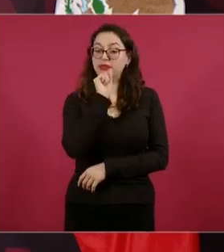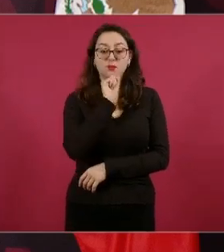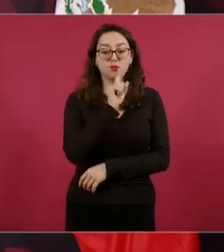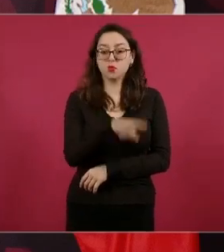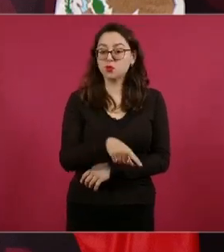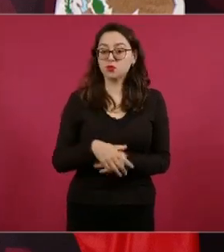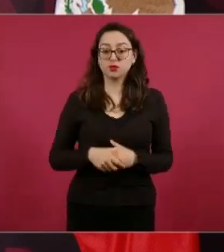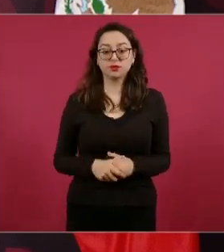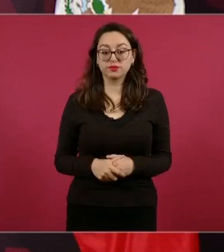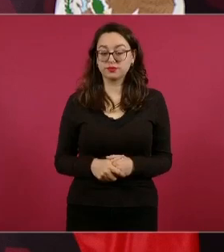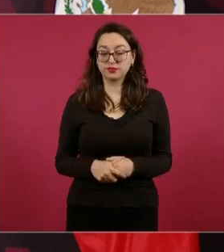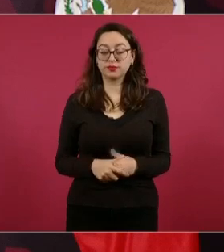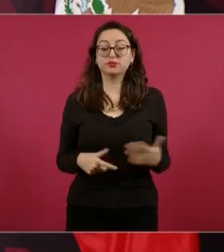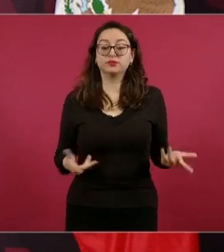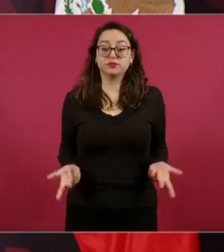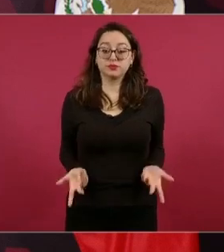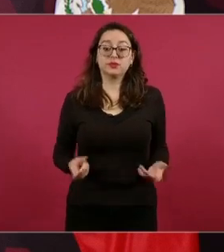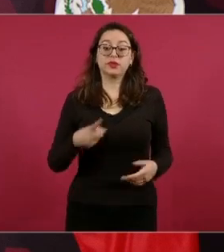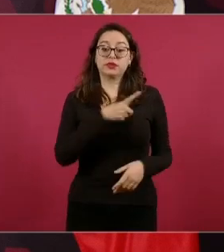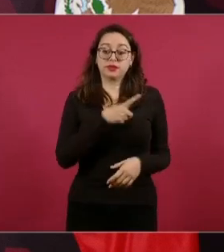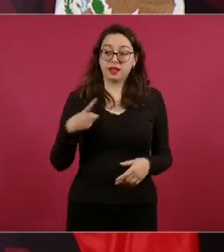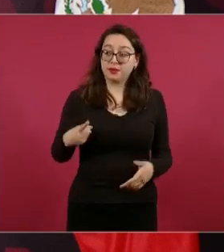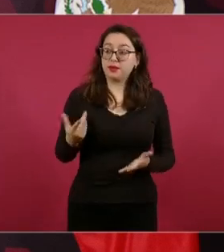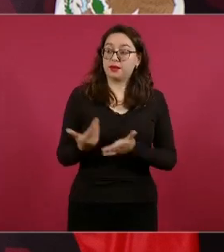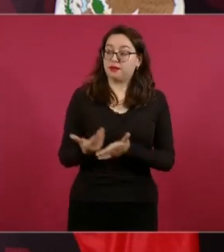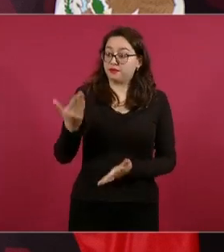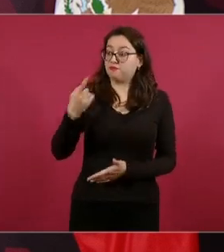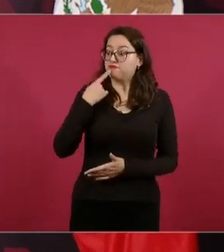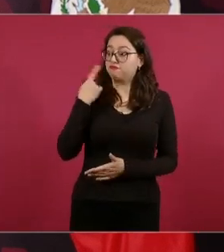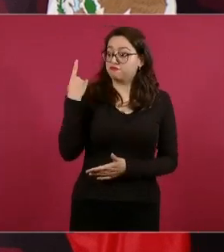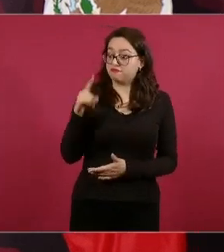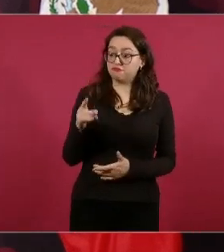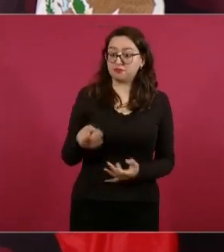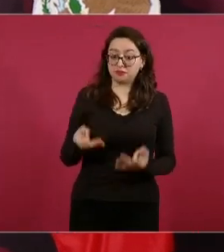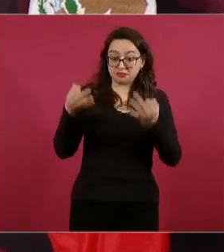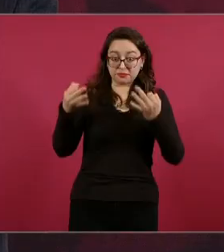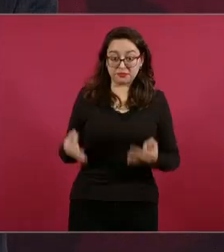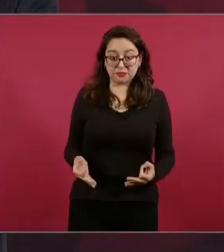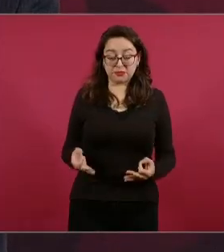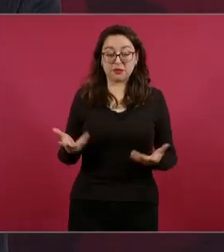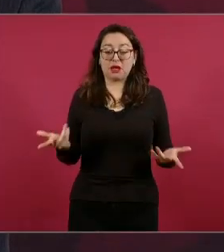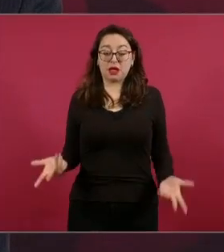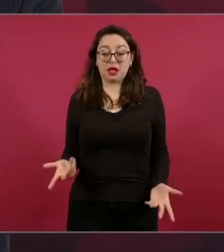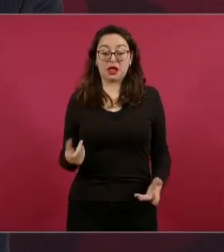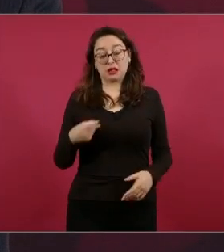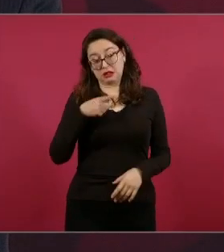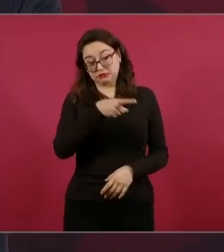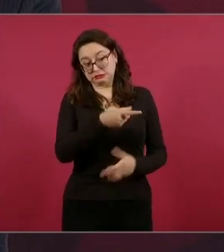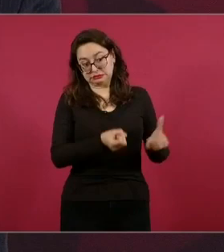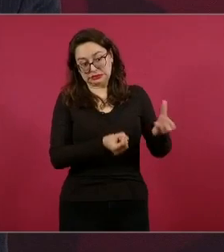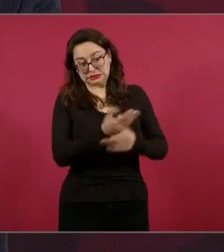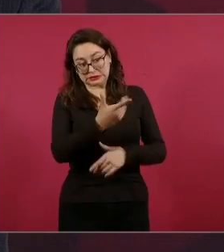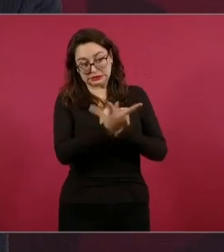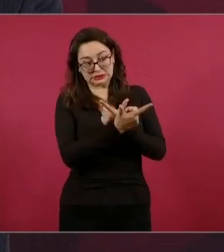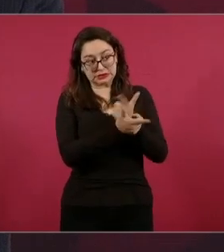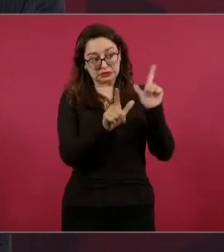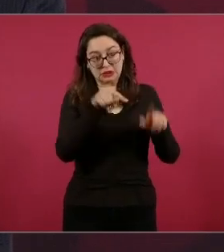Lo tendría que hacer, en este caso, un afectado,